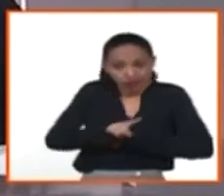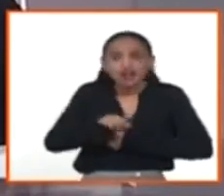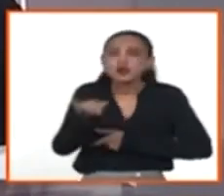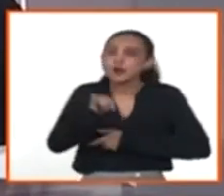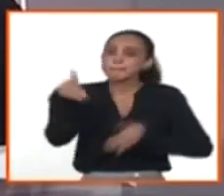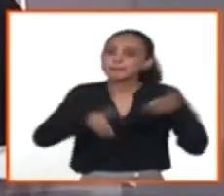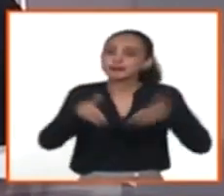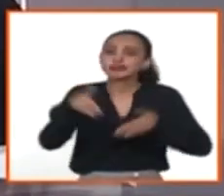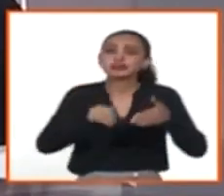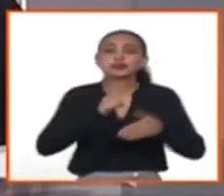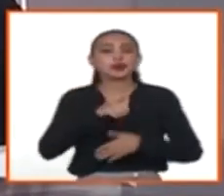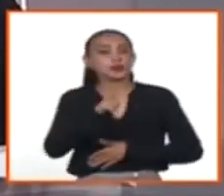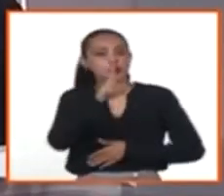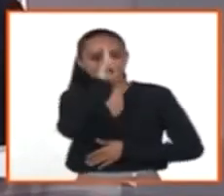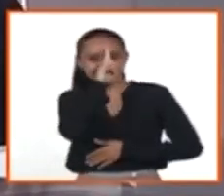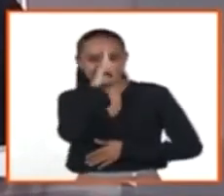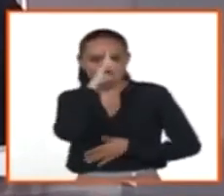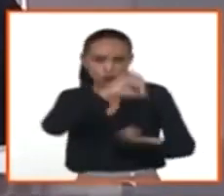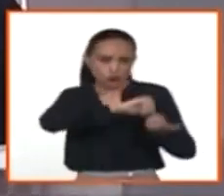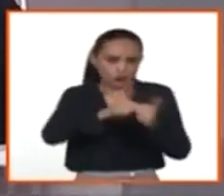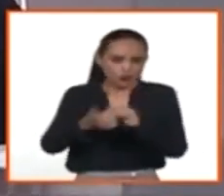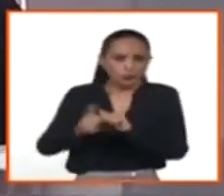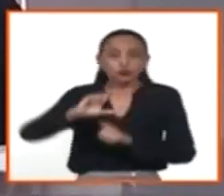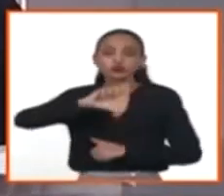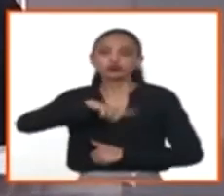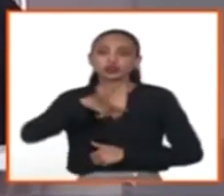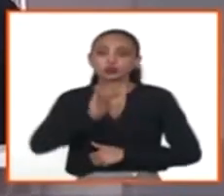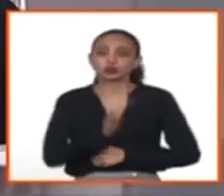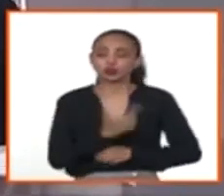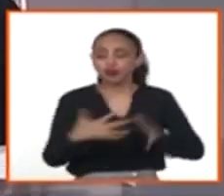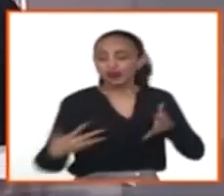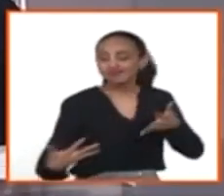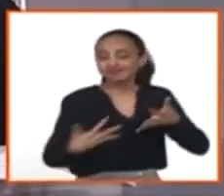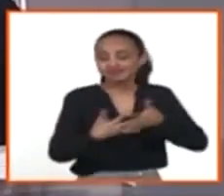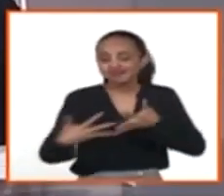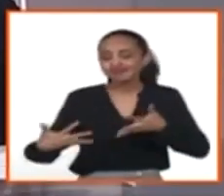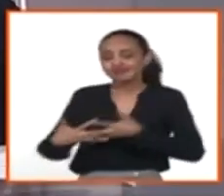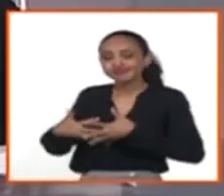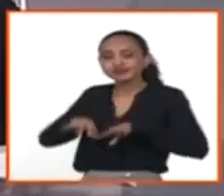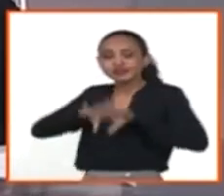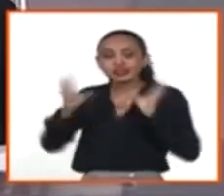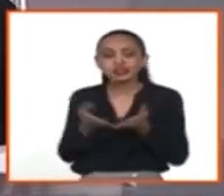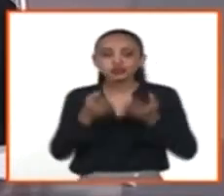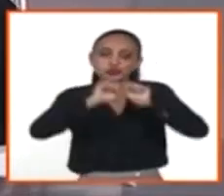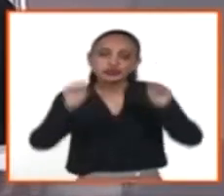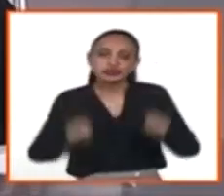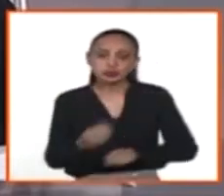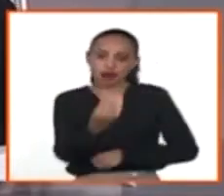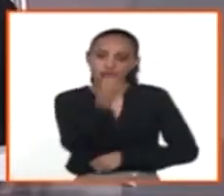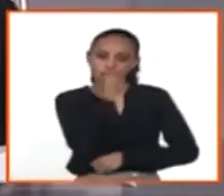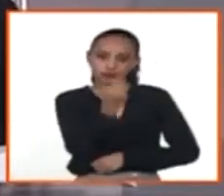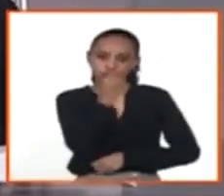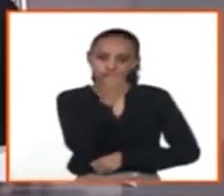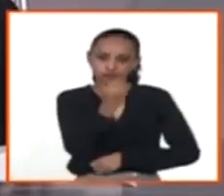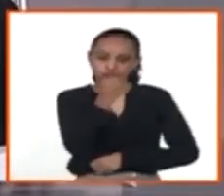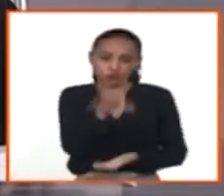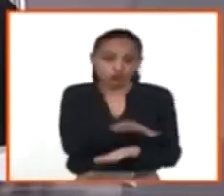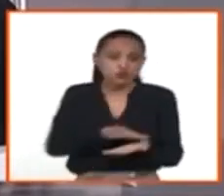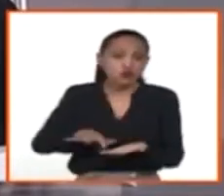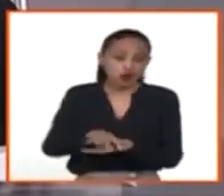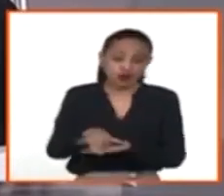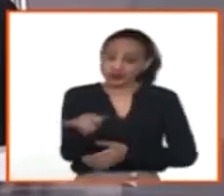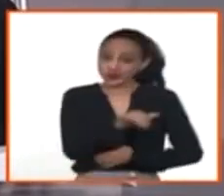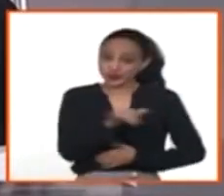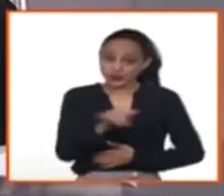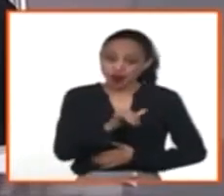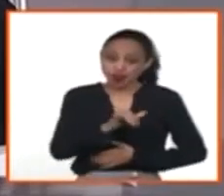de salud, de deporte, de cultura. Todos forman parte de estos sistemas alimentarios locales, soberanos y sostenibles. ¿En pos de qué?